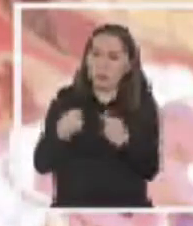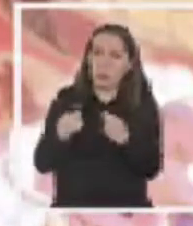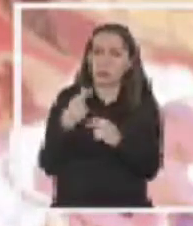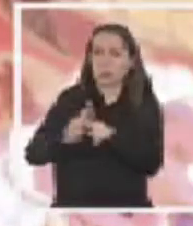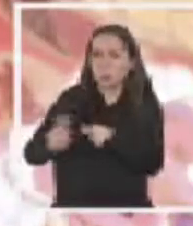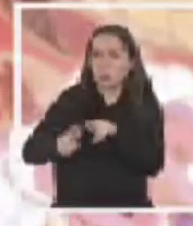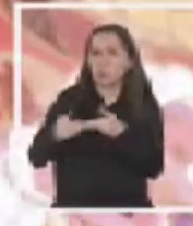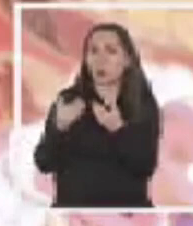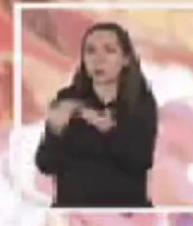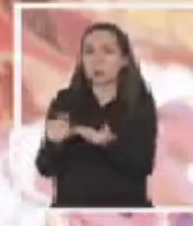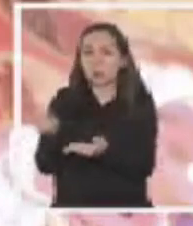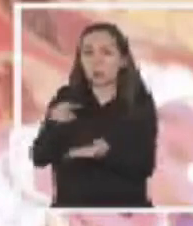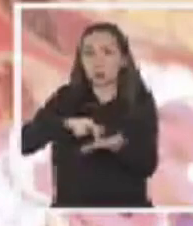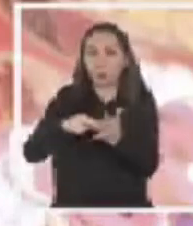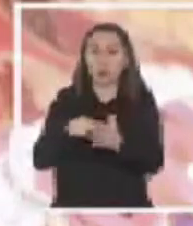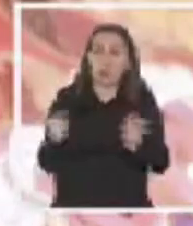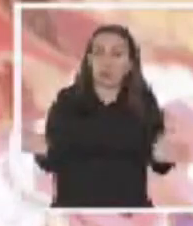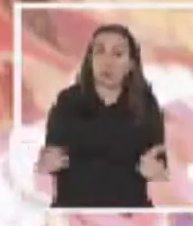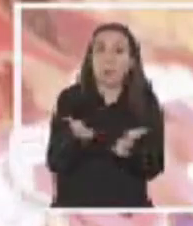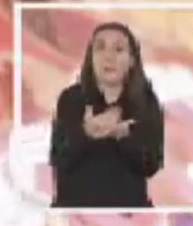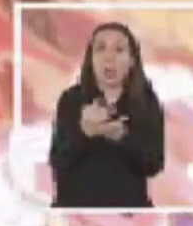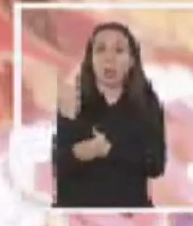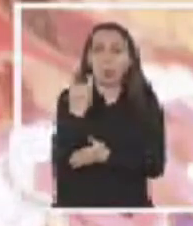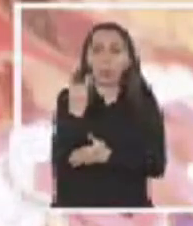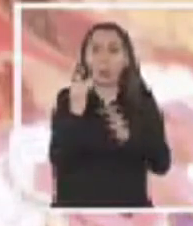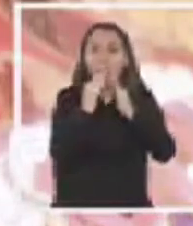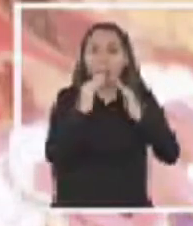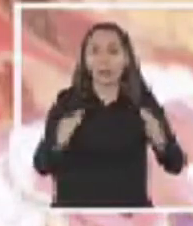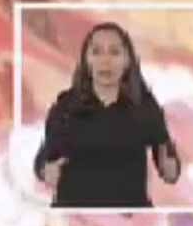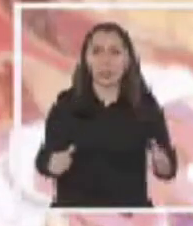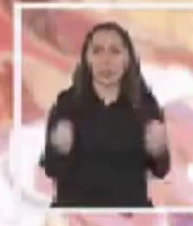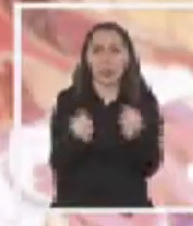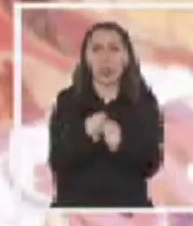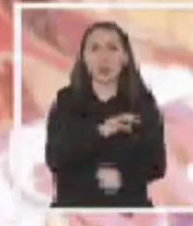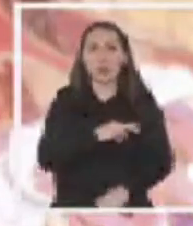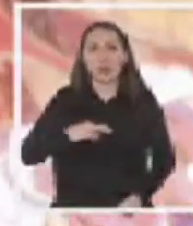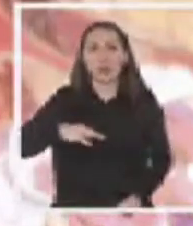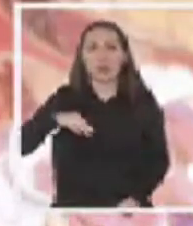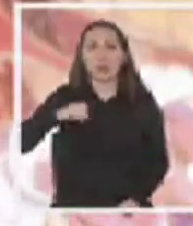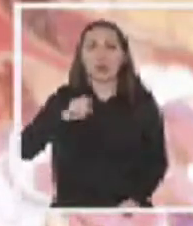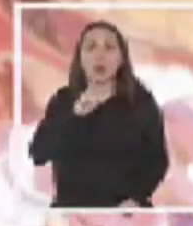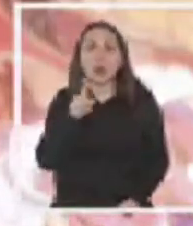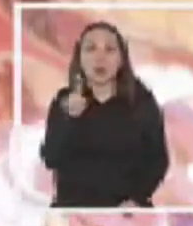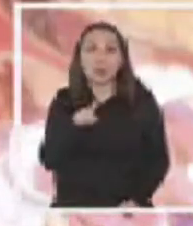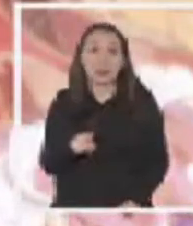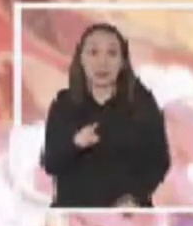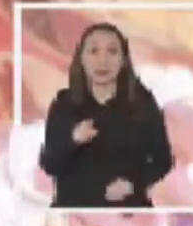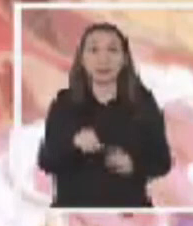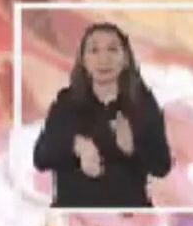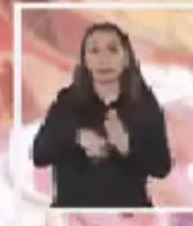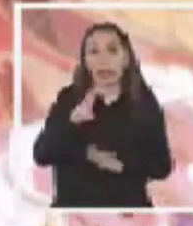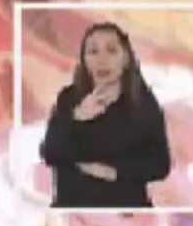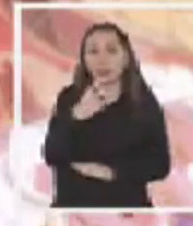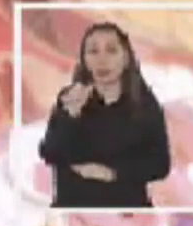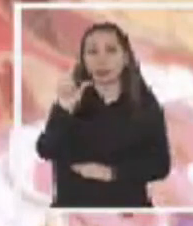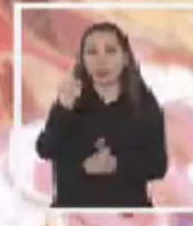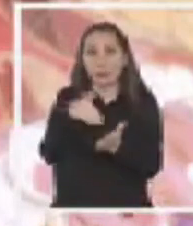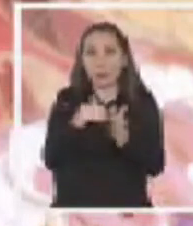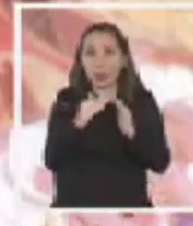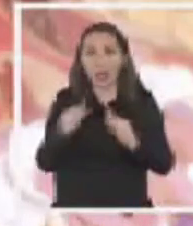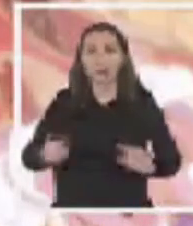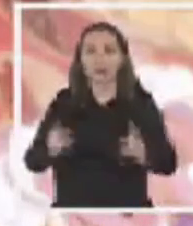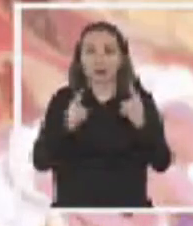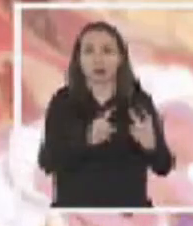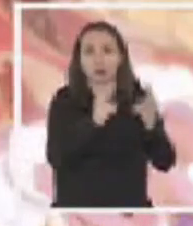de solucionar esos problemas por eso estamos impulsando el plan de emergencia habitacional con el ministro Montes para poder construir más de 260.000 viviendas